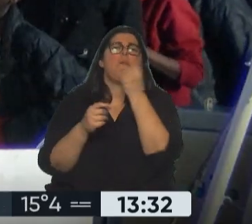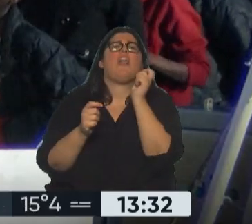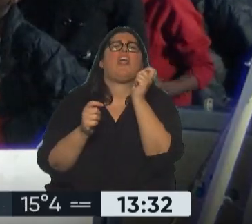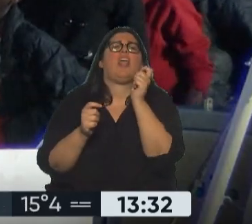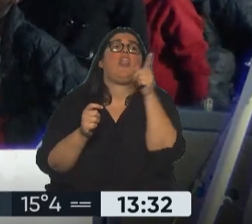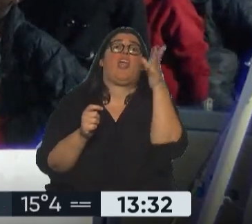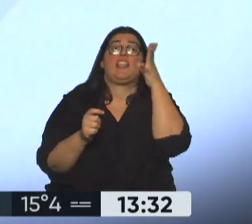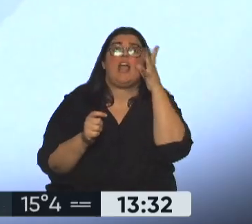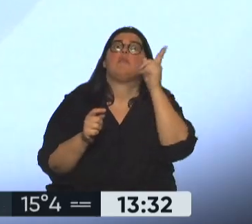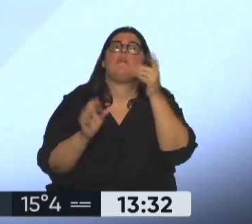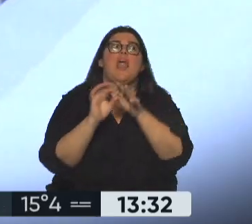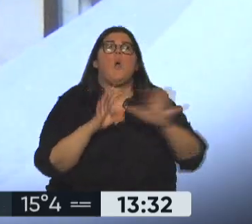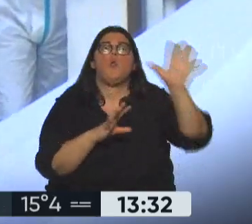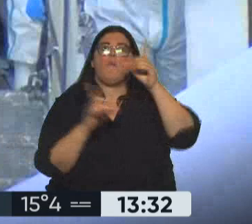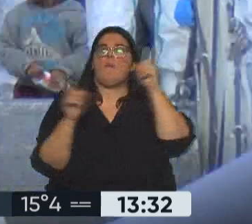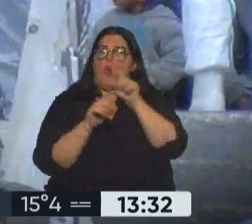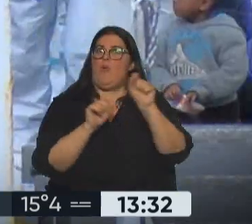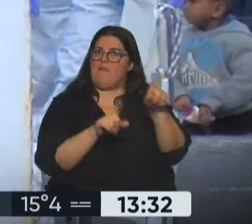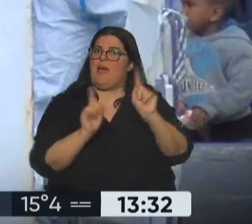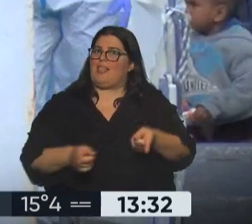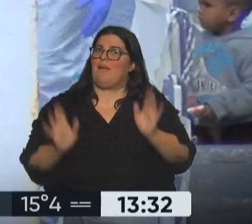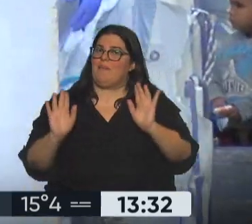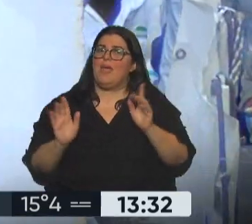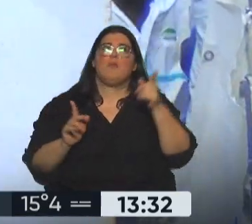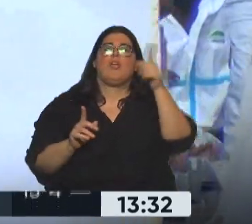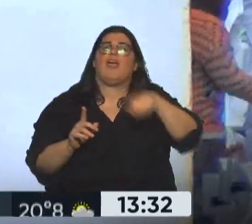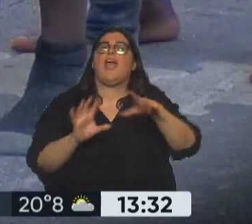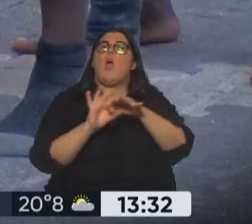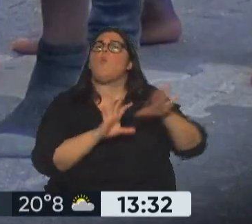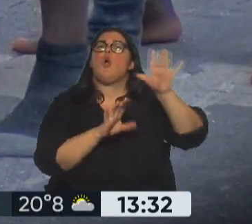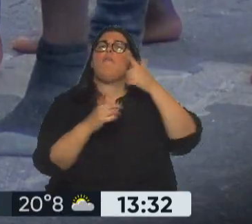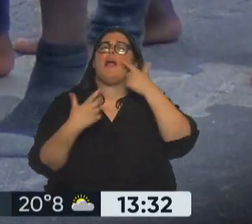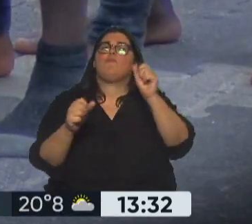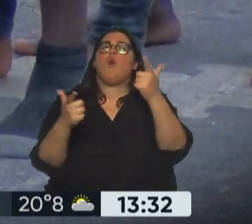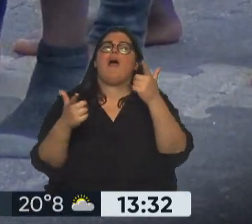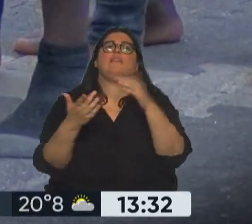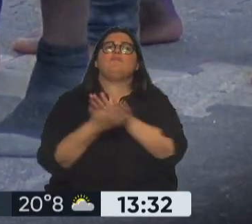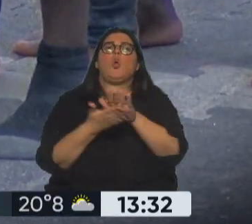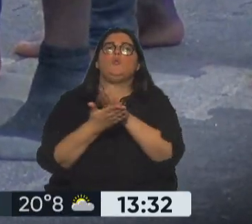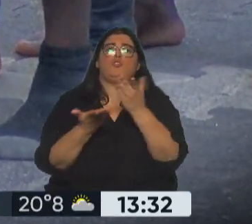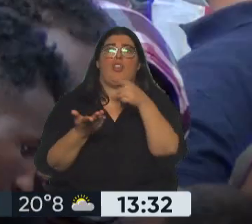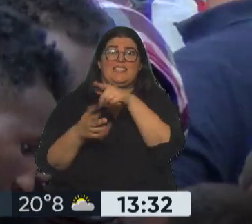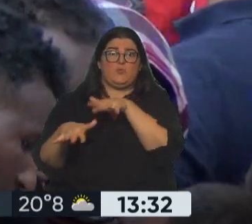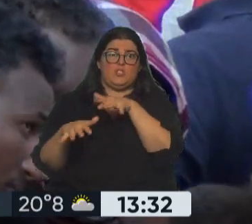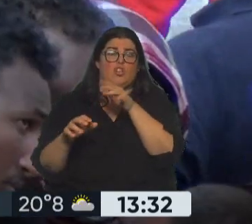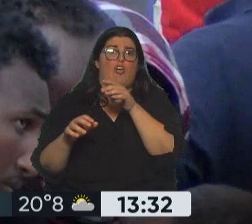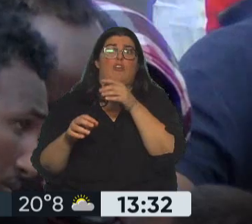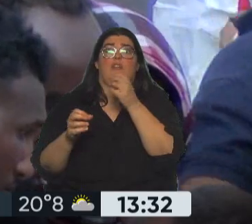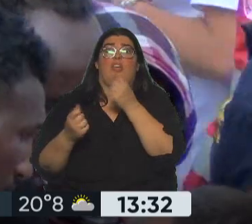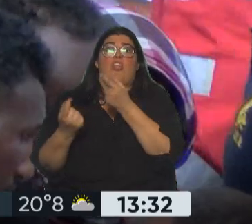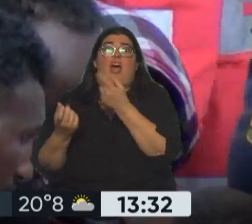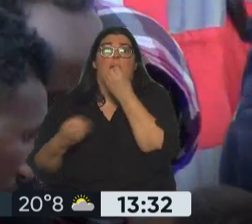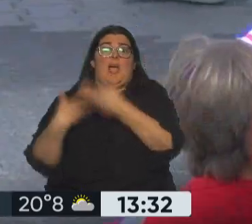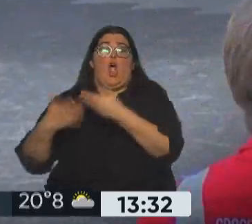de Europa, que no encuentra una salida a un problema que solo puede agravarse en la medida en que no mejoren las